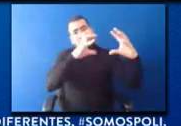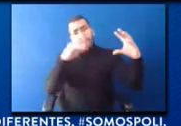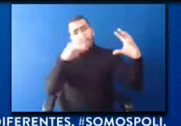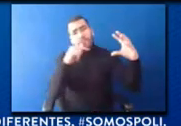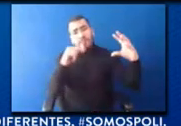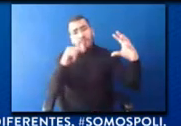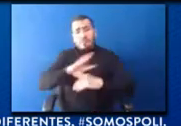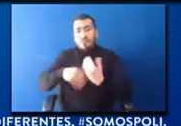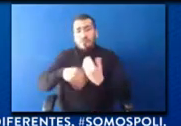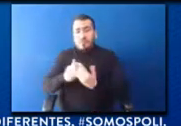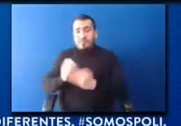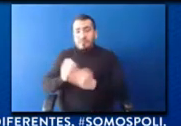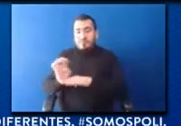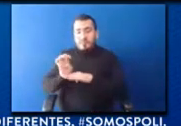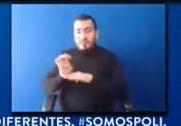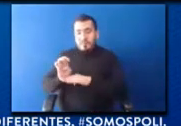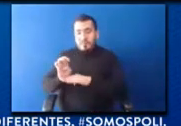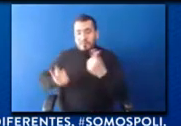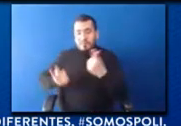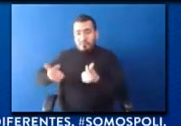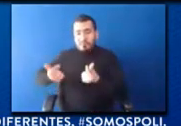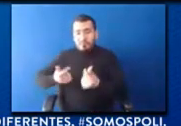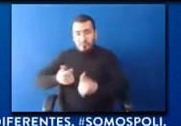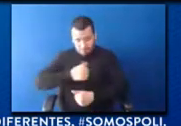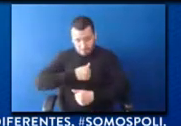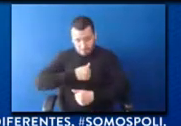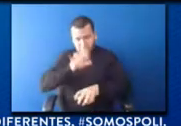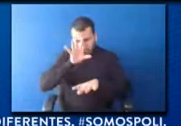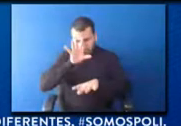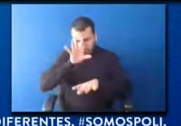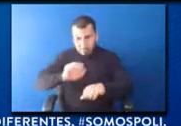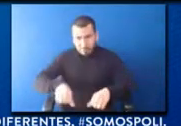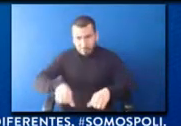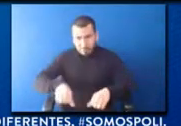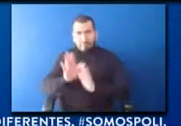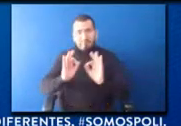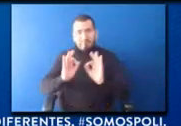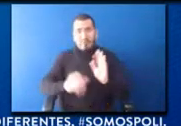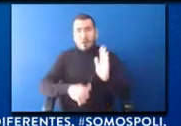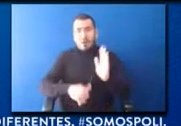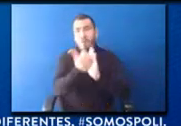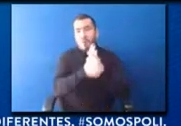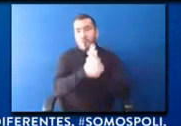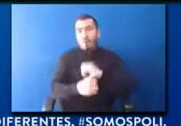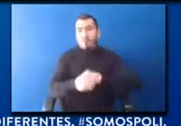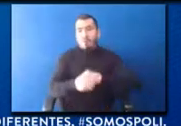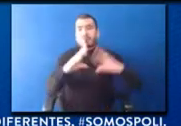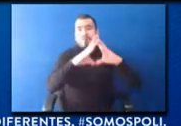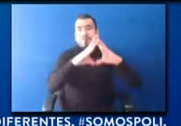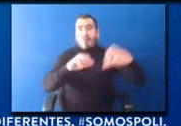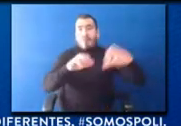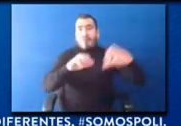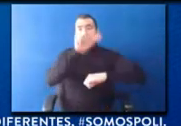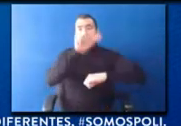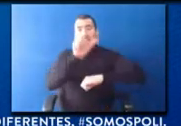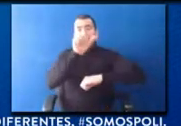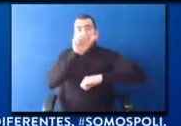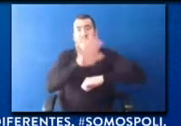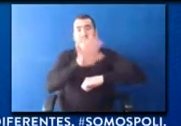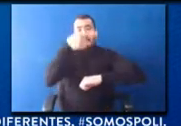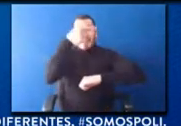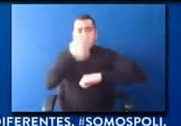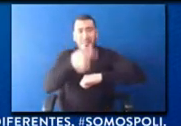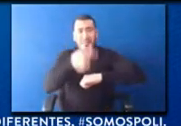financieras capacidades funcionales muy potentes. Programación en la nube, aproximación de información o